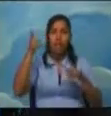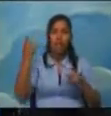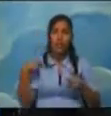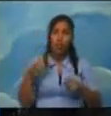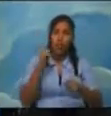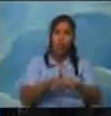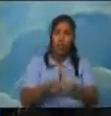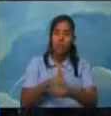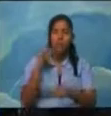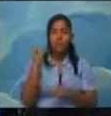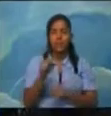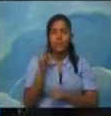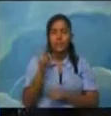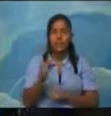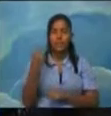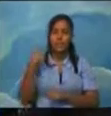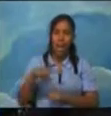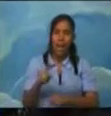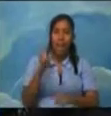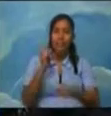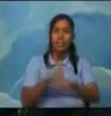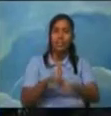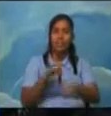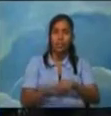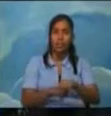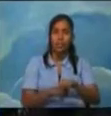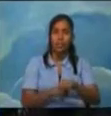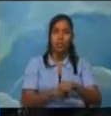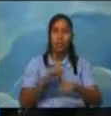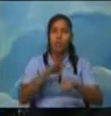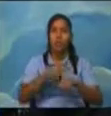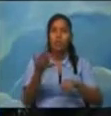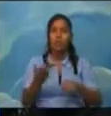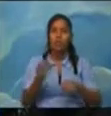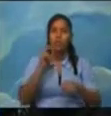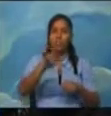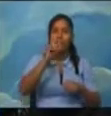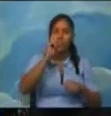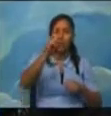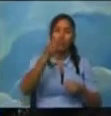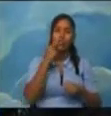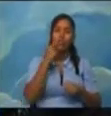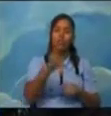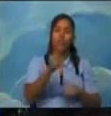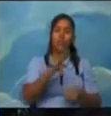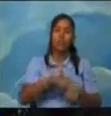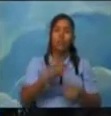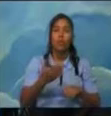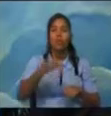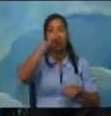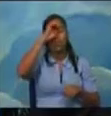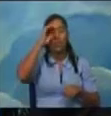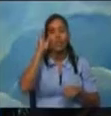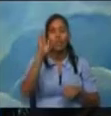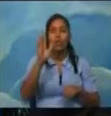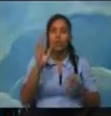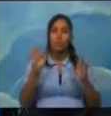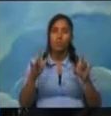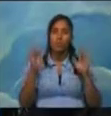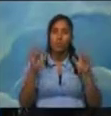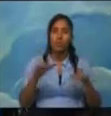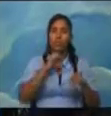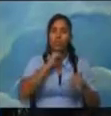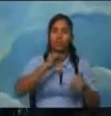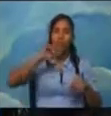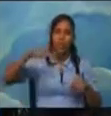oportunidad. Hermano Henry, claro que sí tiene oportunidad, porque el 31 lo dice, porque Dios misericordioso es Jehová,